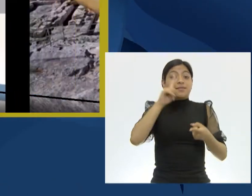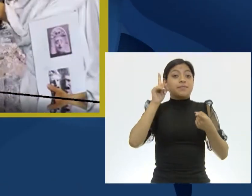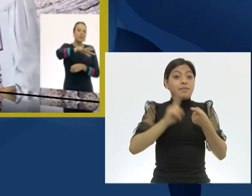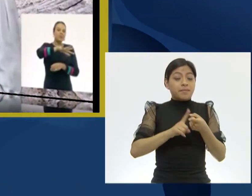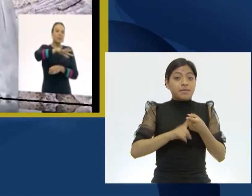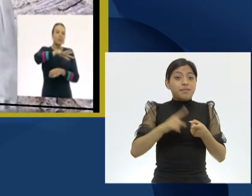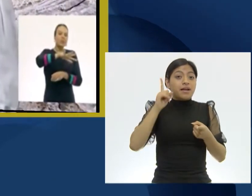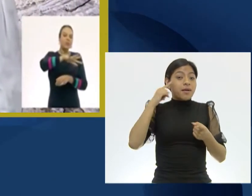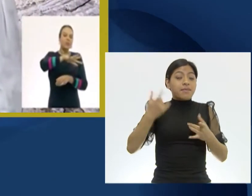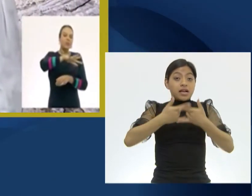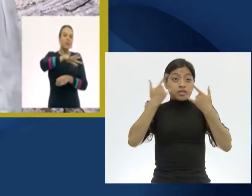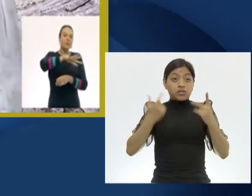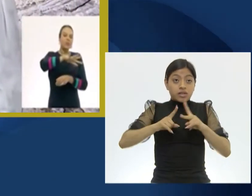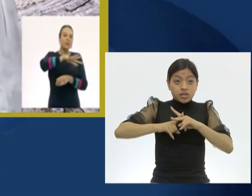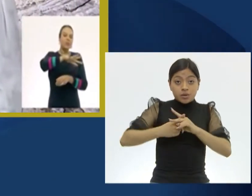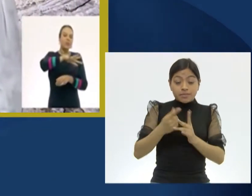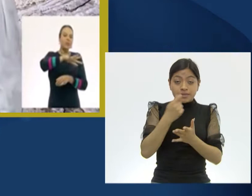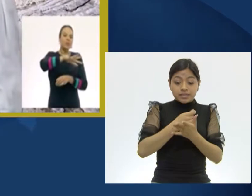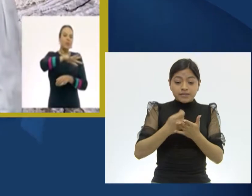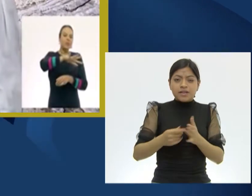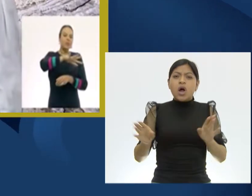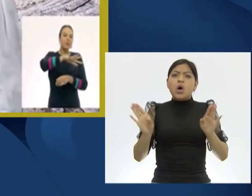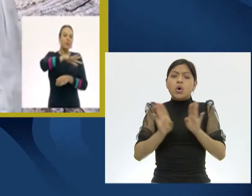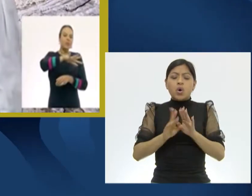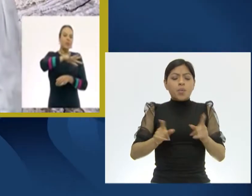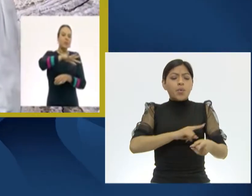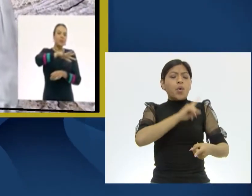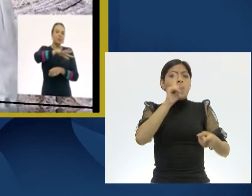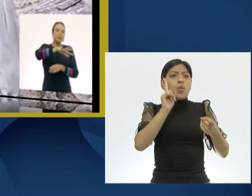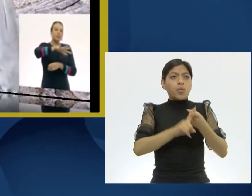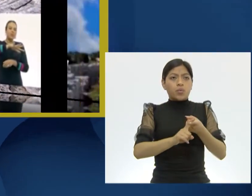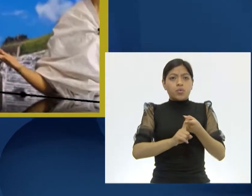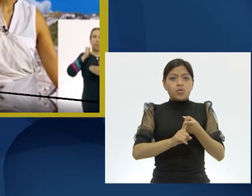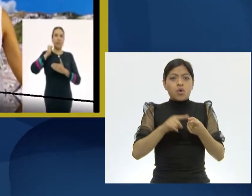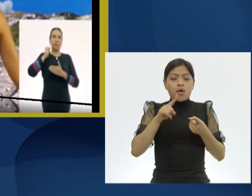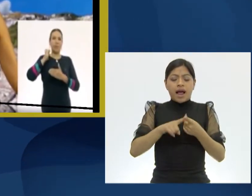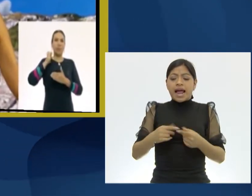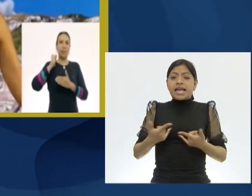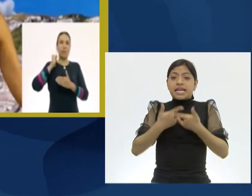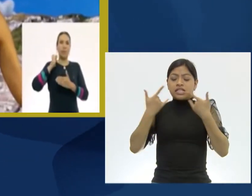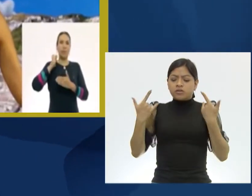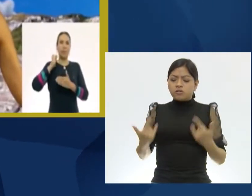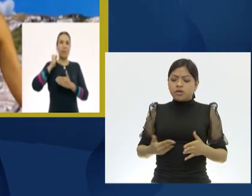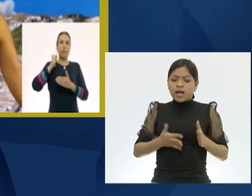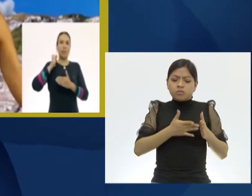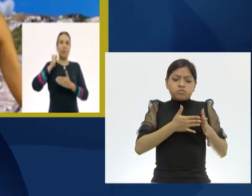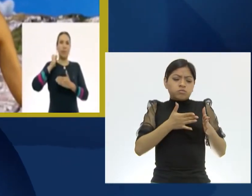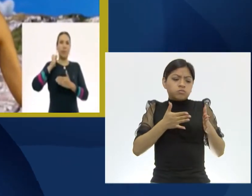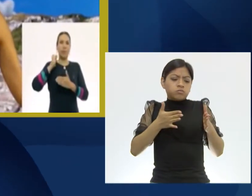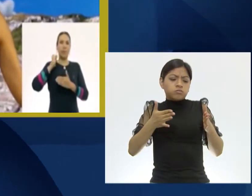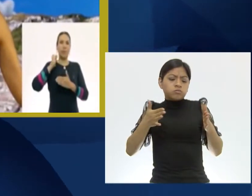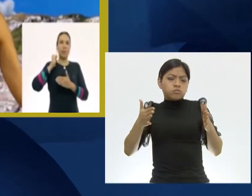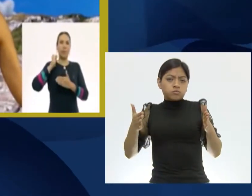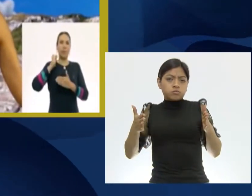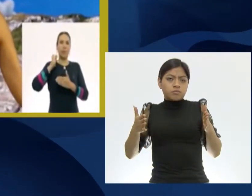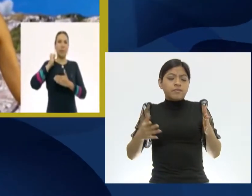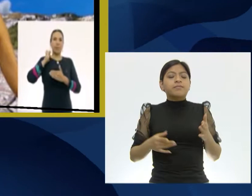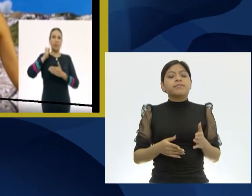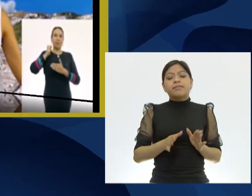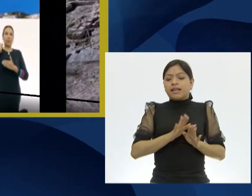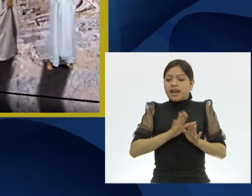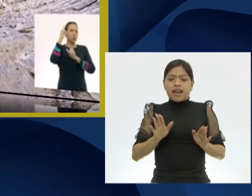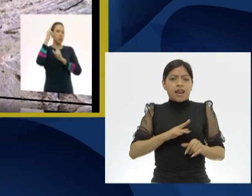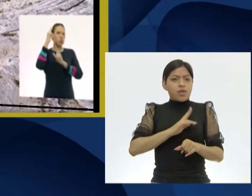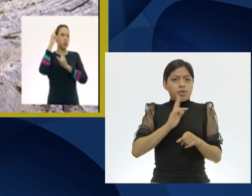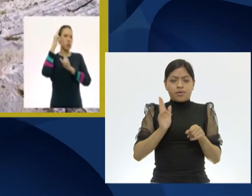primera era uno donde no había saltos de tiempo y otras 2 en las que sí existían